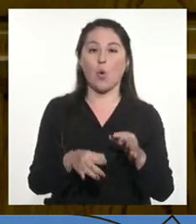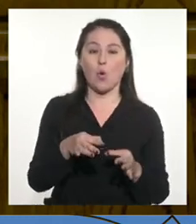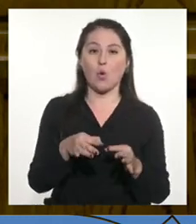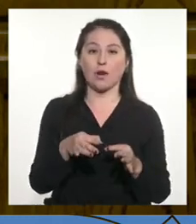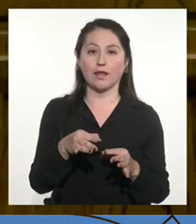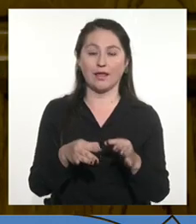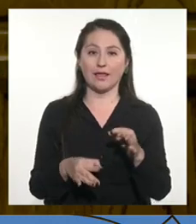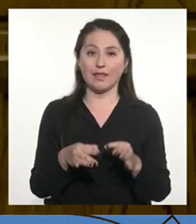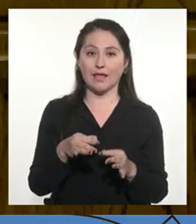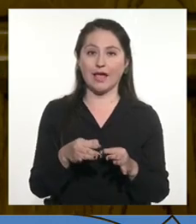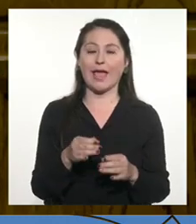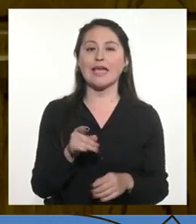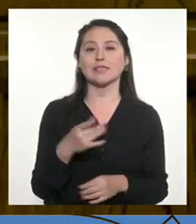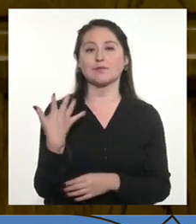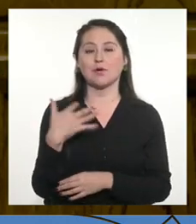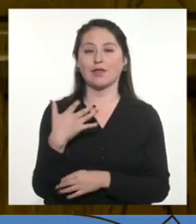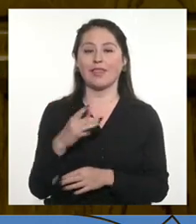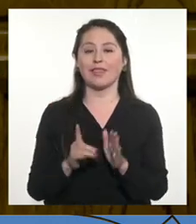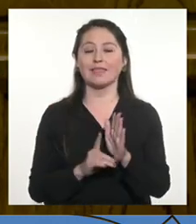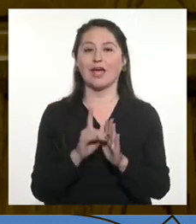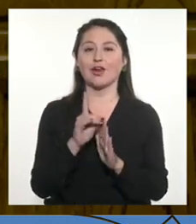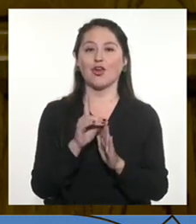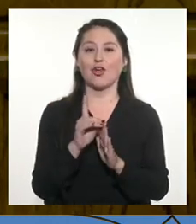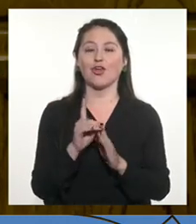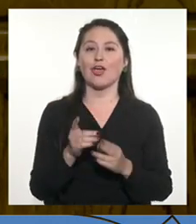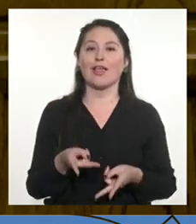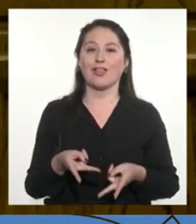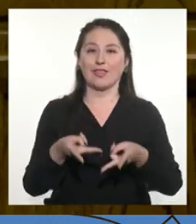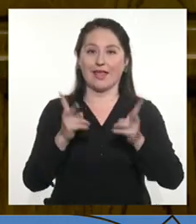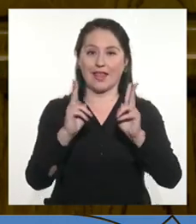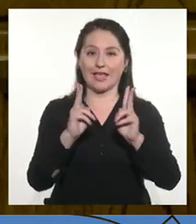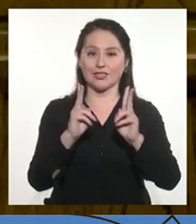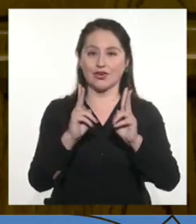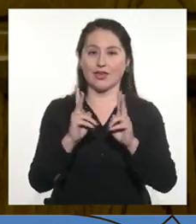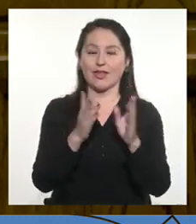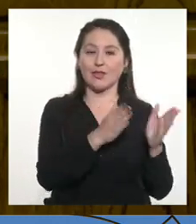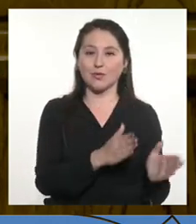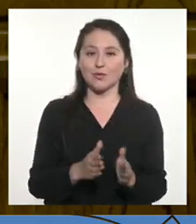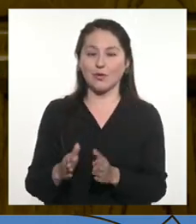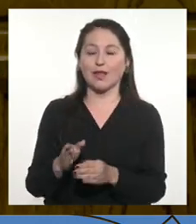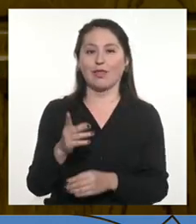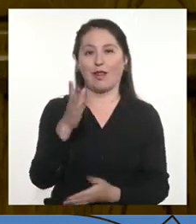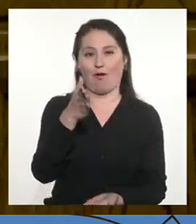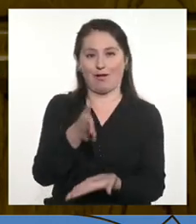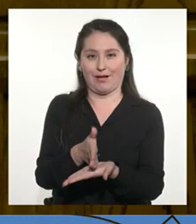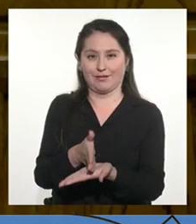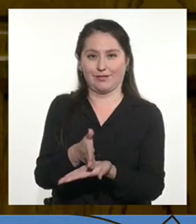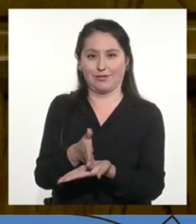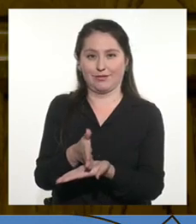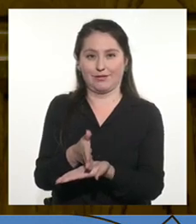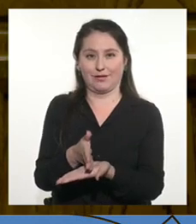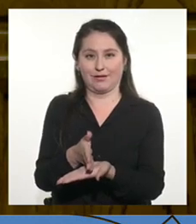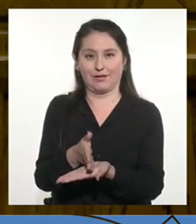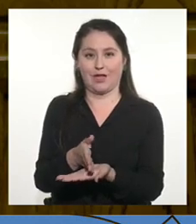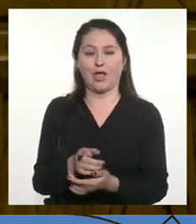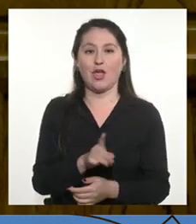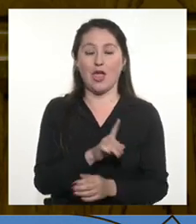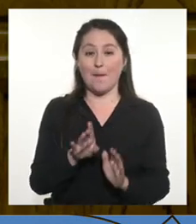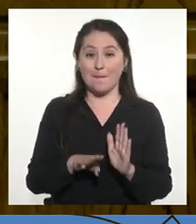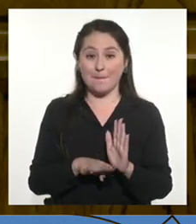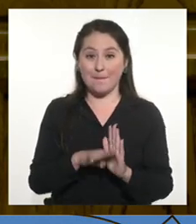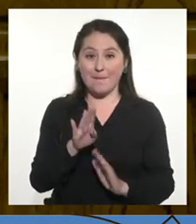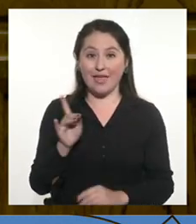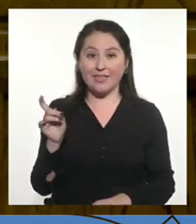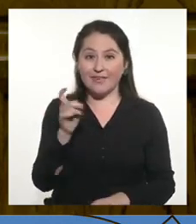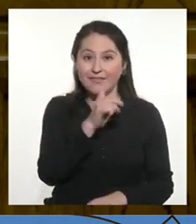el correcto desarrollo de los derechos y también en la estructura de las obligaciones no hay nada más complejo que pues está